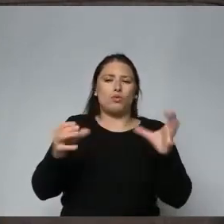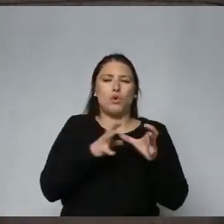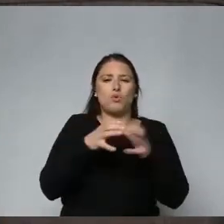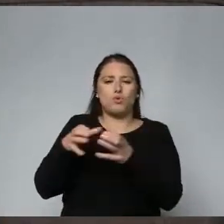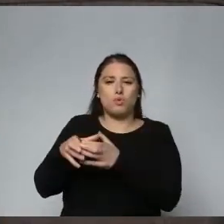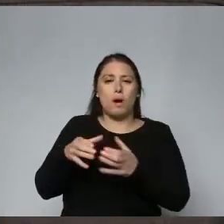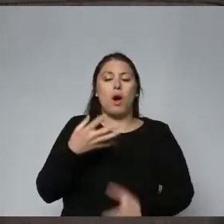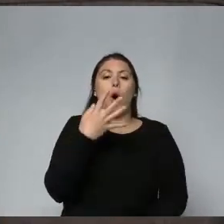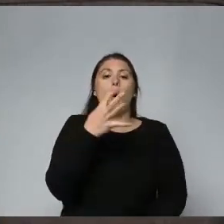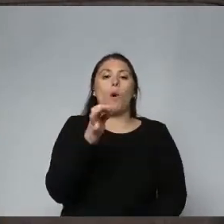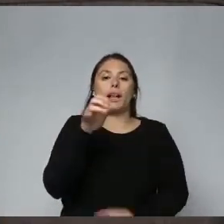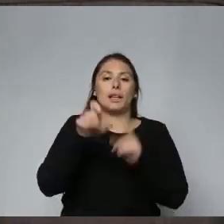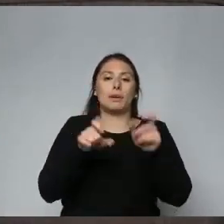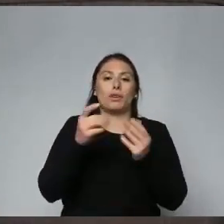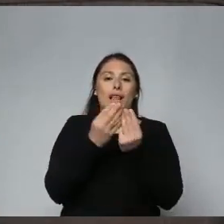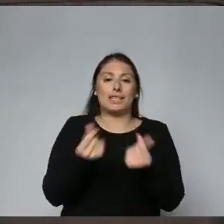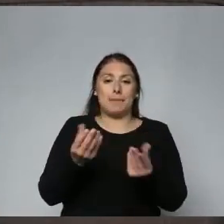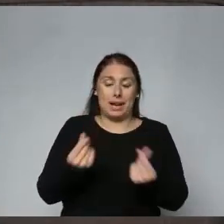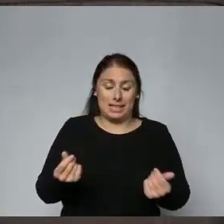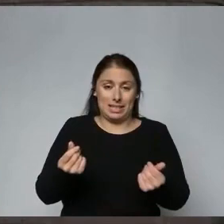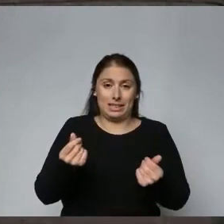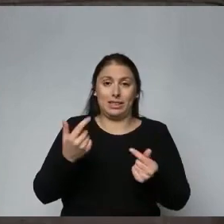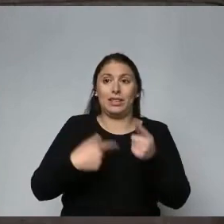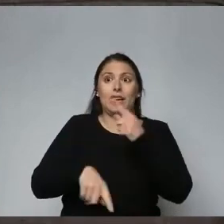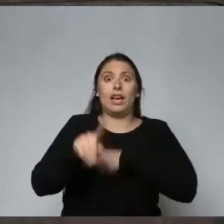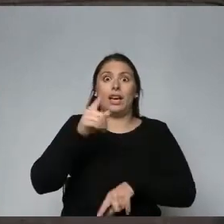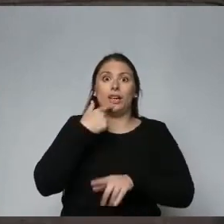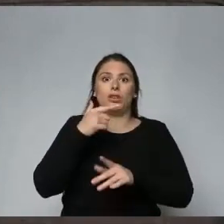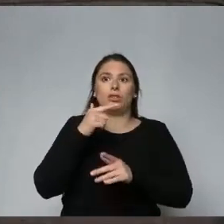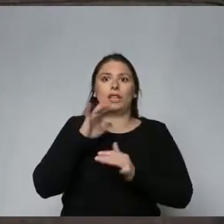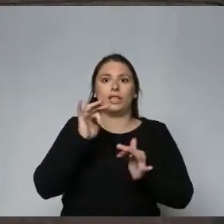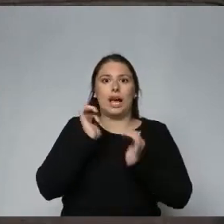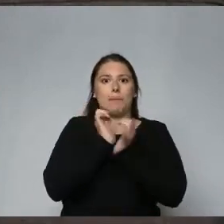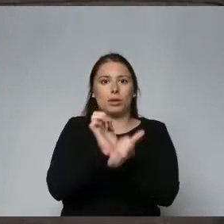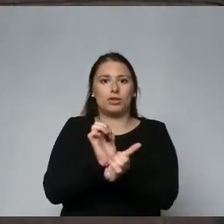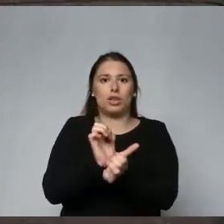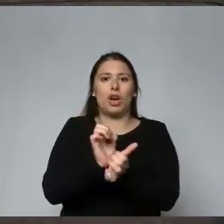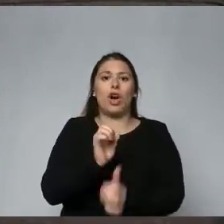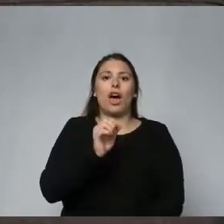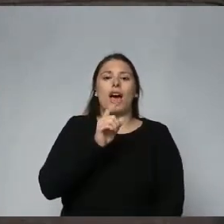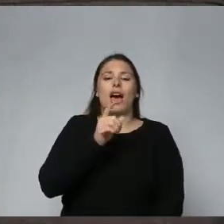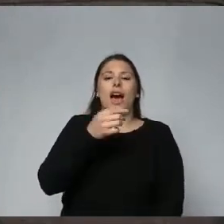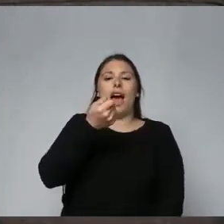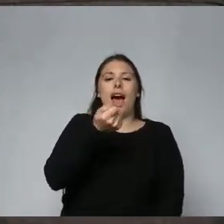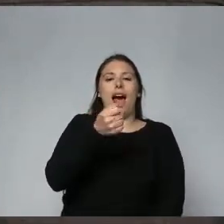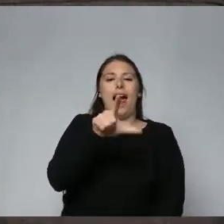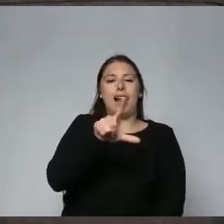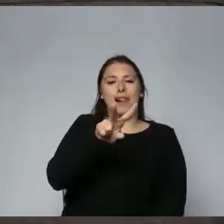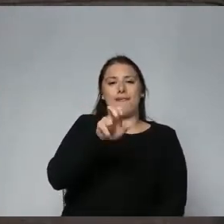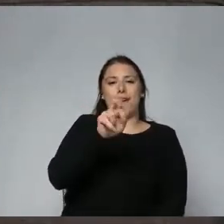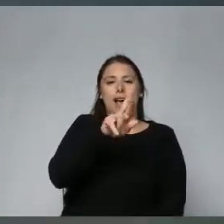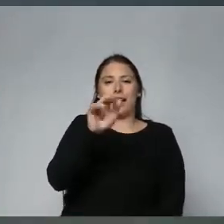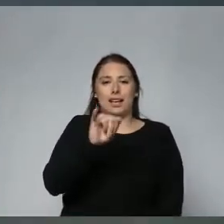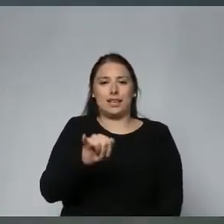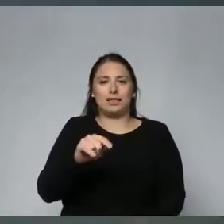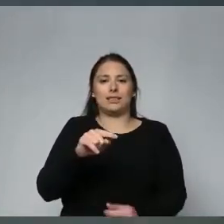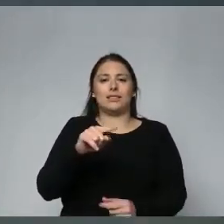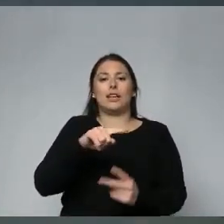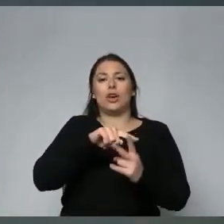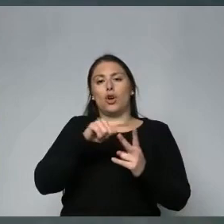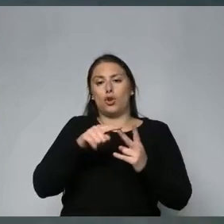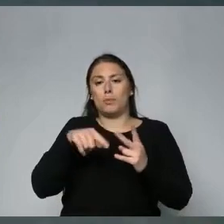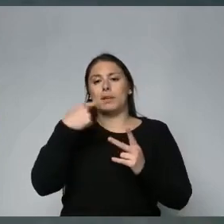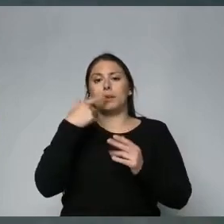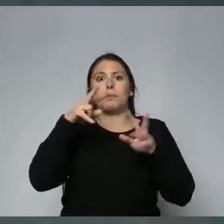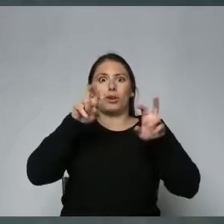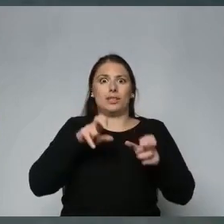40 desaparecidos. Entonces se procesó y condenó a Gregorio Álvarez, al Arceboy, por ese asunto